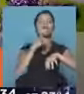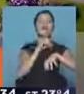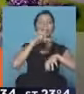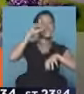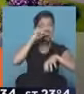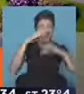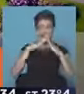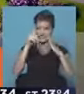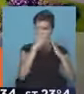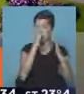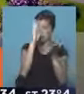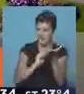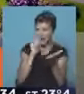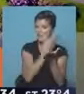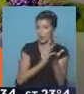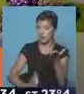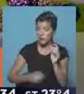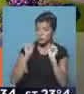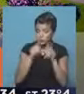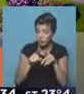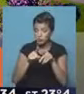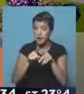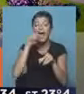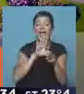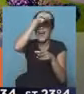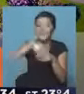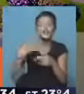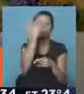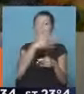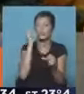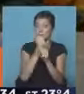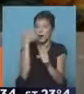despacho del presidente al menos unos 500 funcionarios